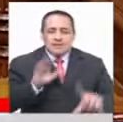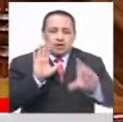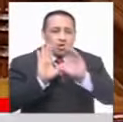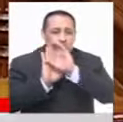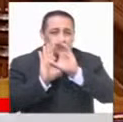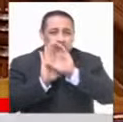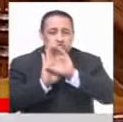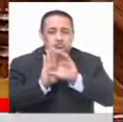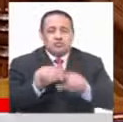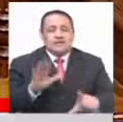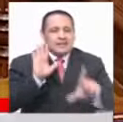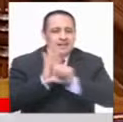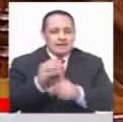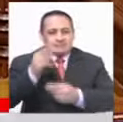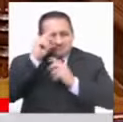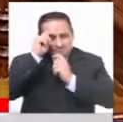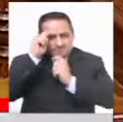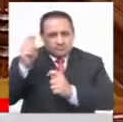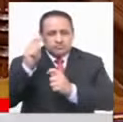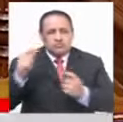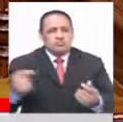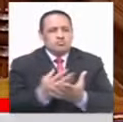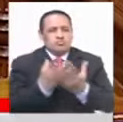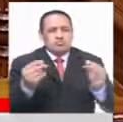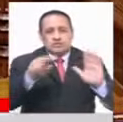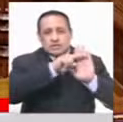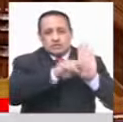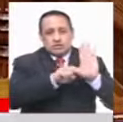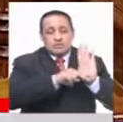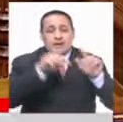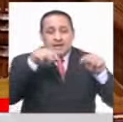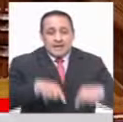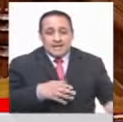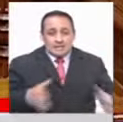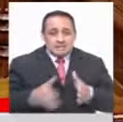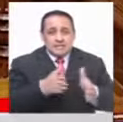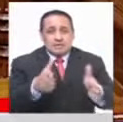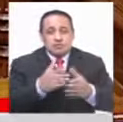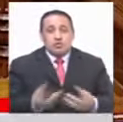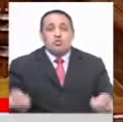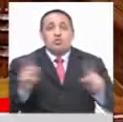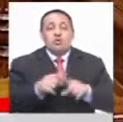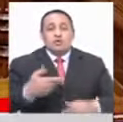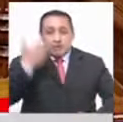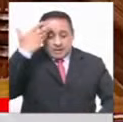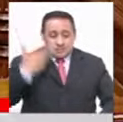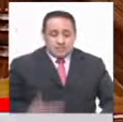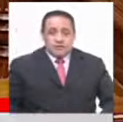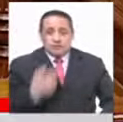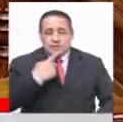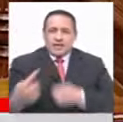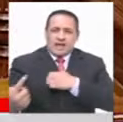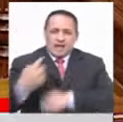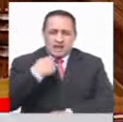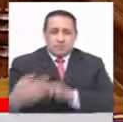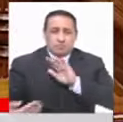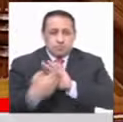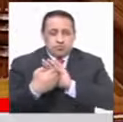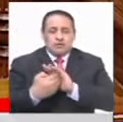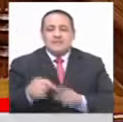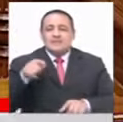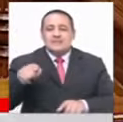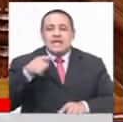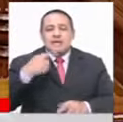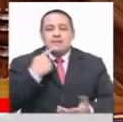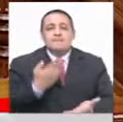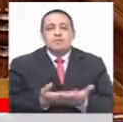Constitución y por un conjunto de normas. En ese sentido, cuando a un ciudadano se le acusa de algo, ese hecho debe